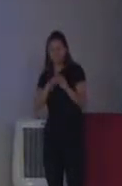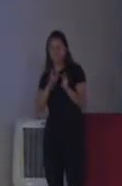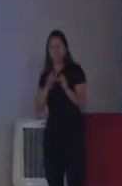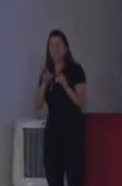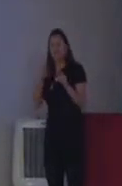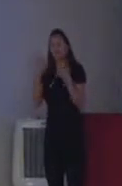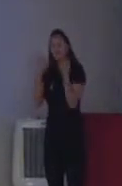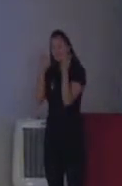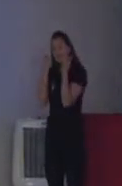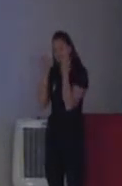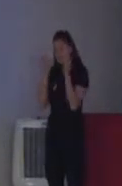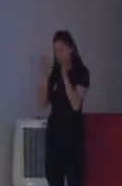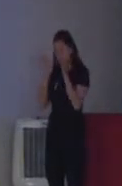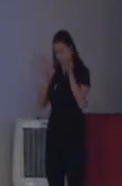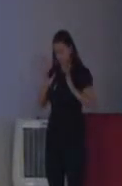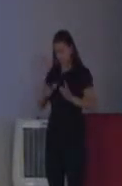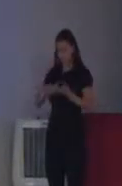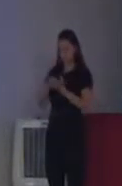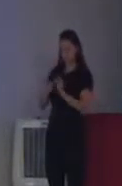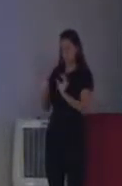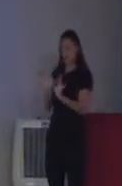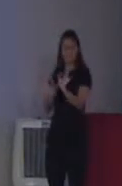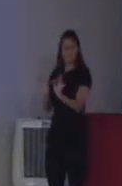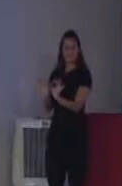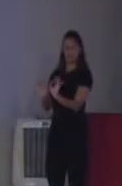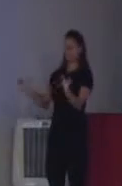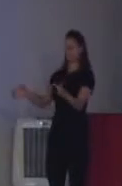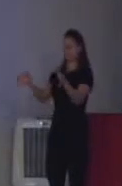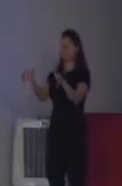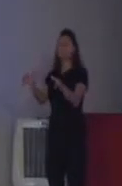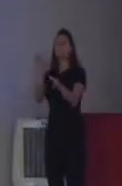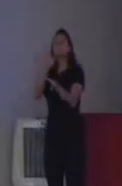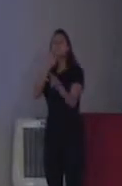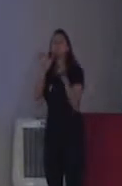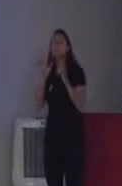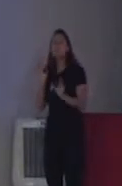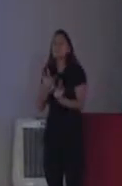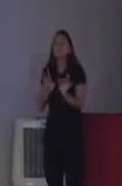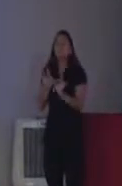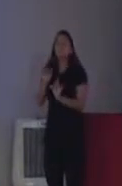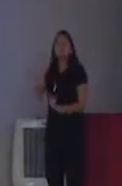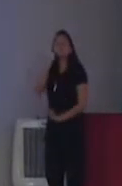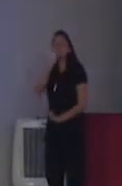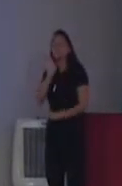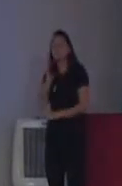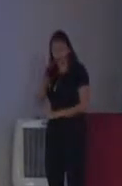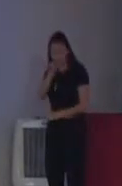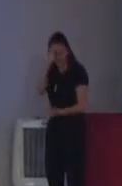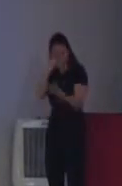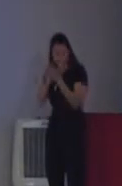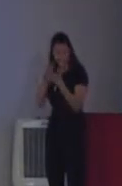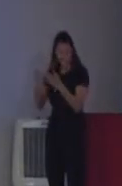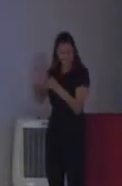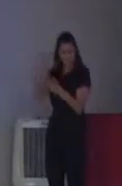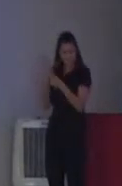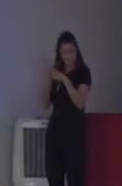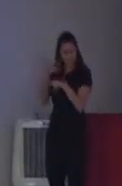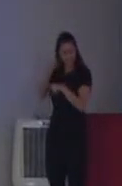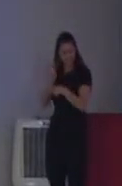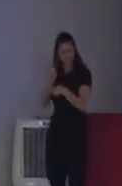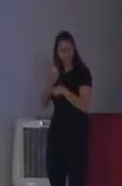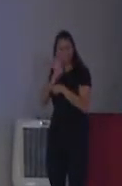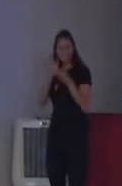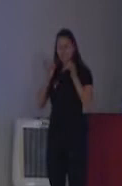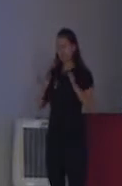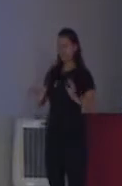perfección y como una cosa perfecta. ¿Y quiénes eran los que tenían el cuerpo más perfecto? ¿Ustedes qué creen en el siglo XIX que se pensaría